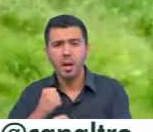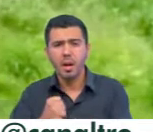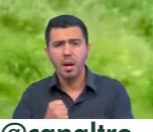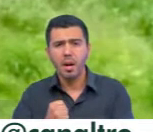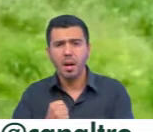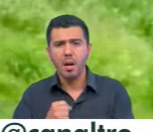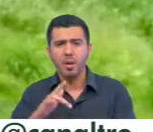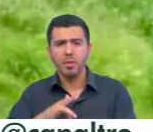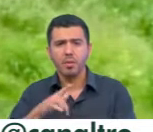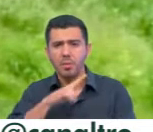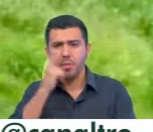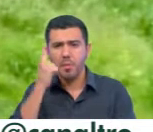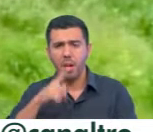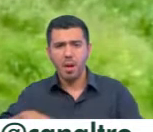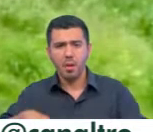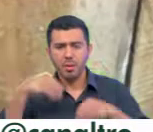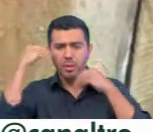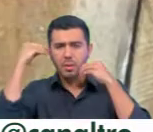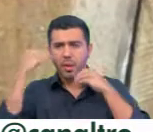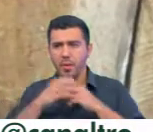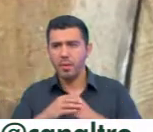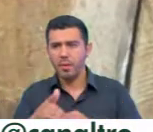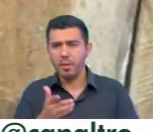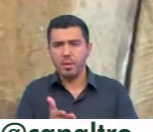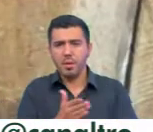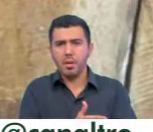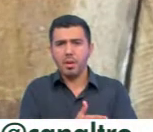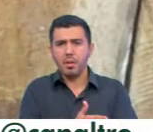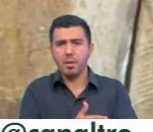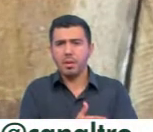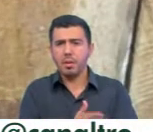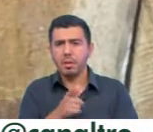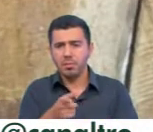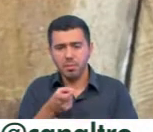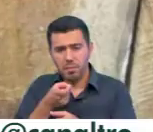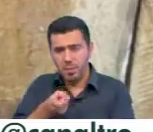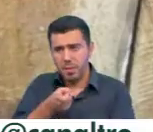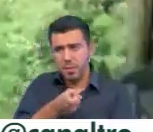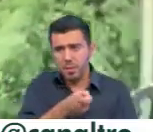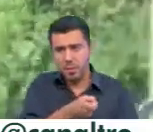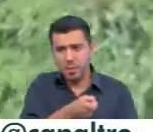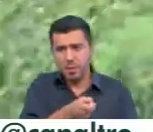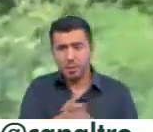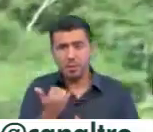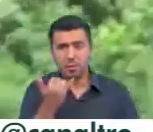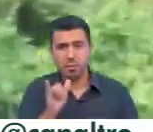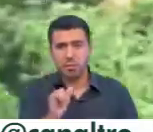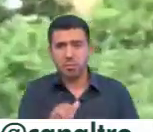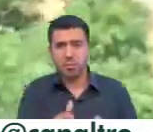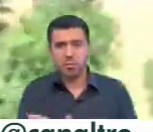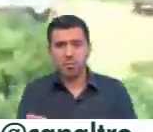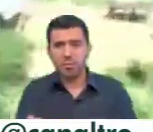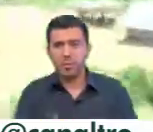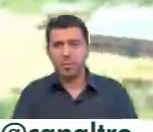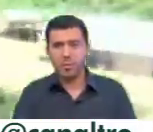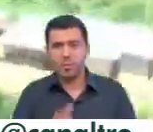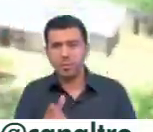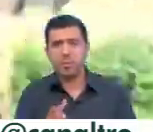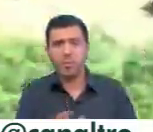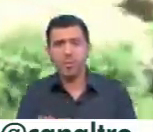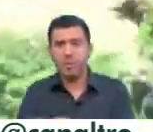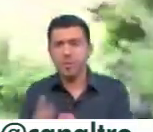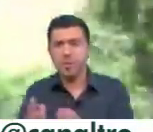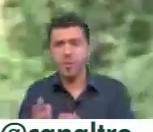por parte del ejército nacional minutos después de haberle propinado varios disparos que le causaron la muerte en la vereda